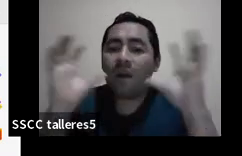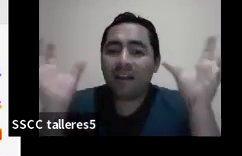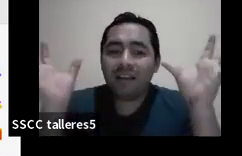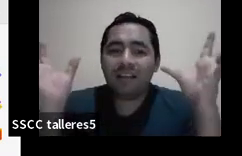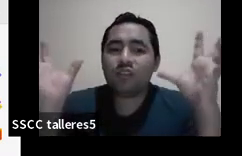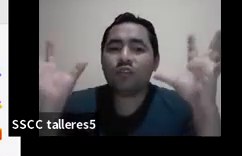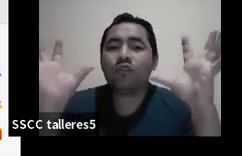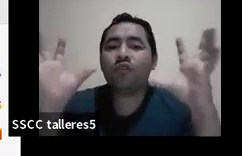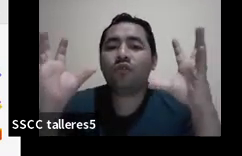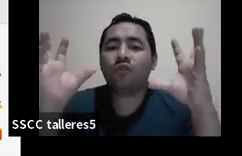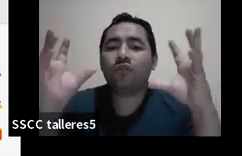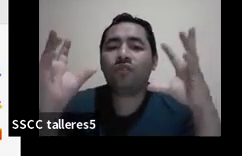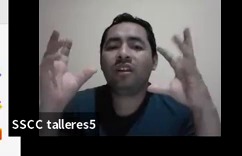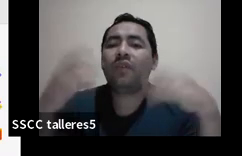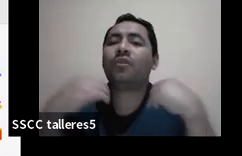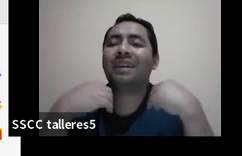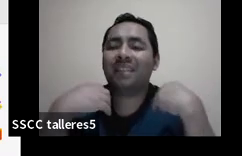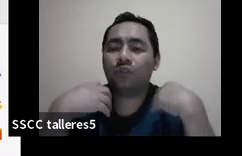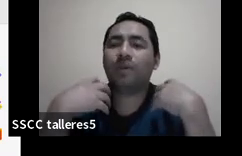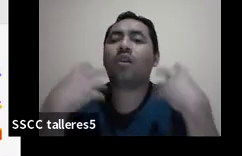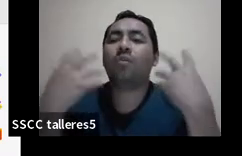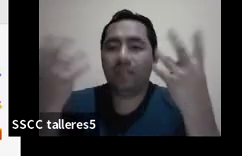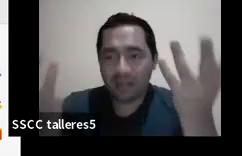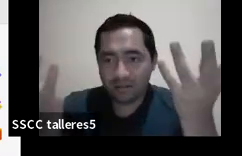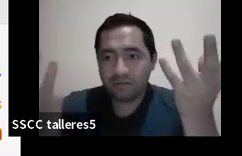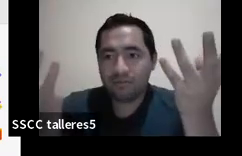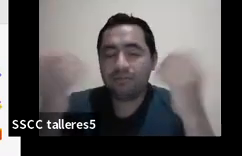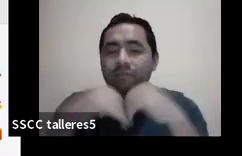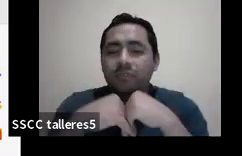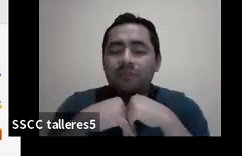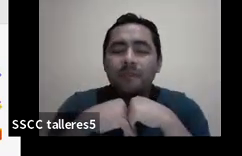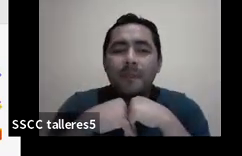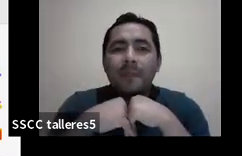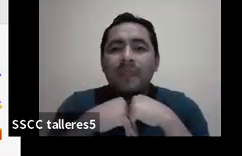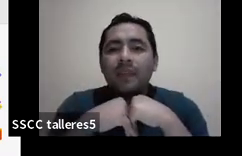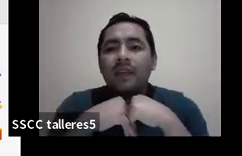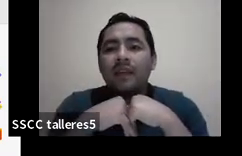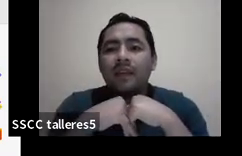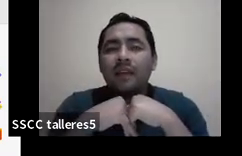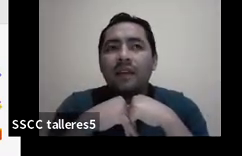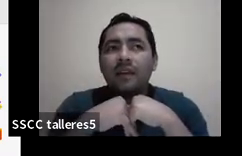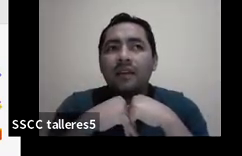El lenguaje es solo la facultad que tenemos para comunicarnos, ¿no?